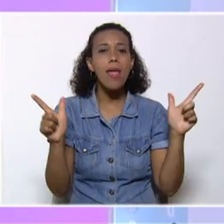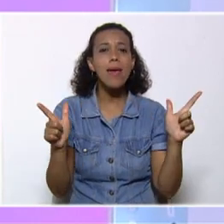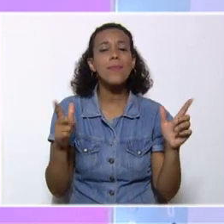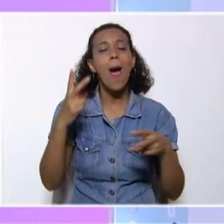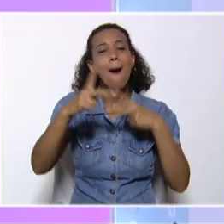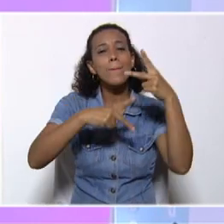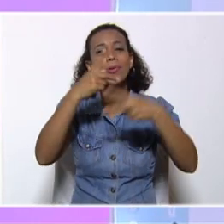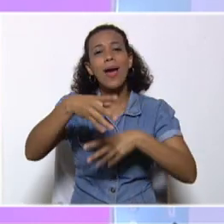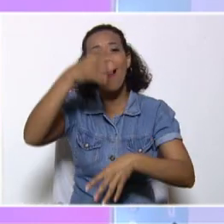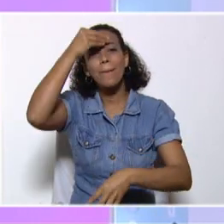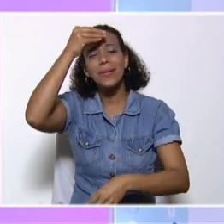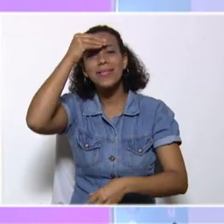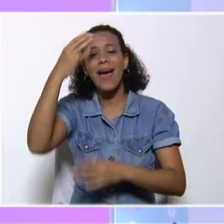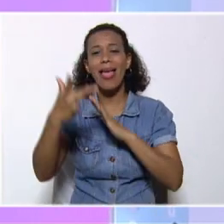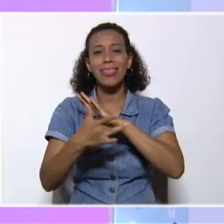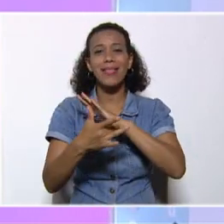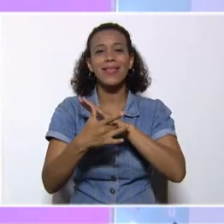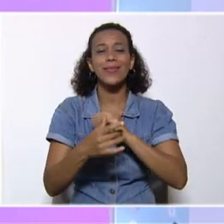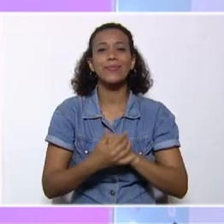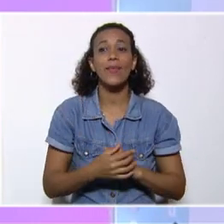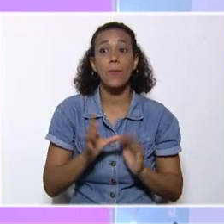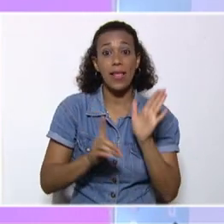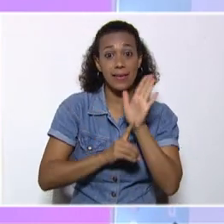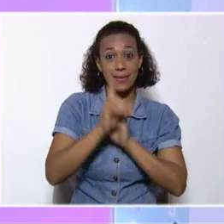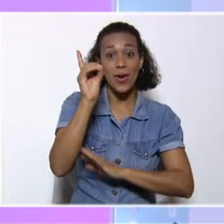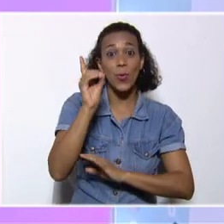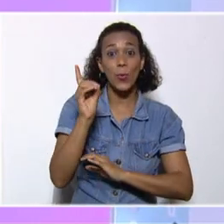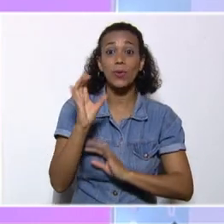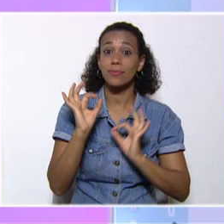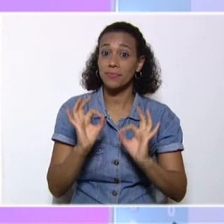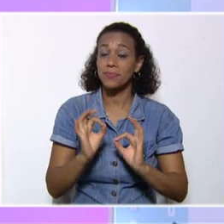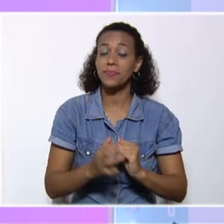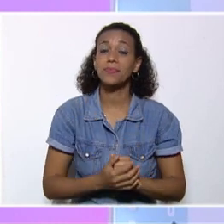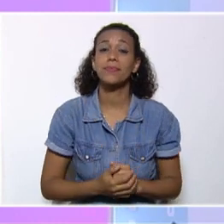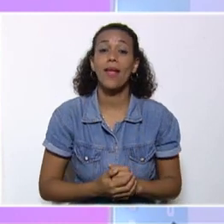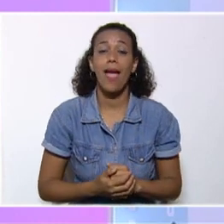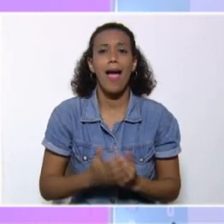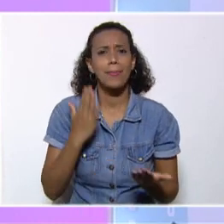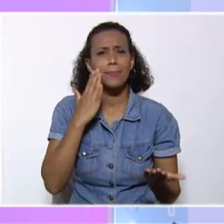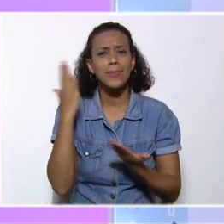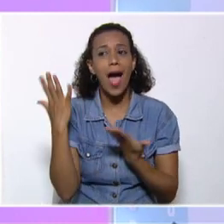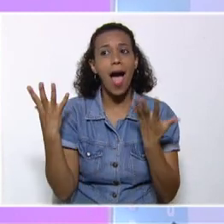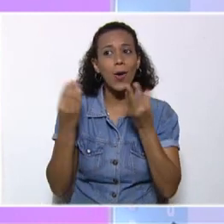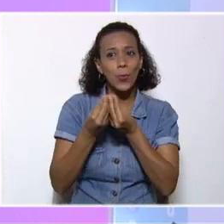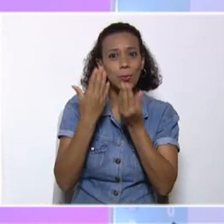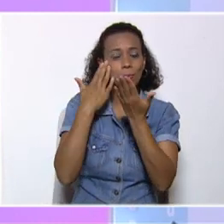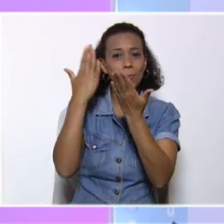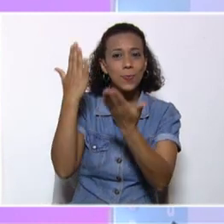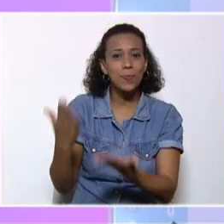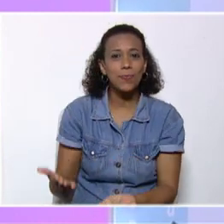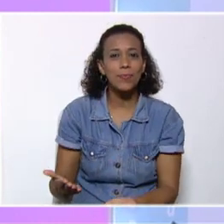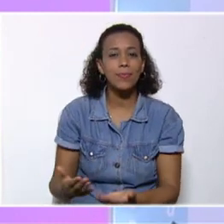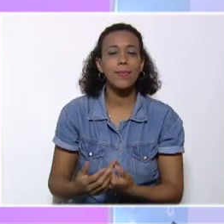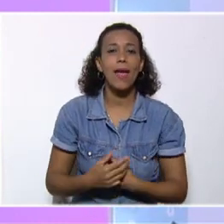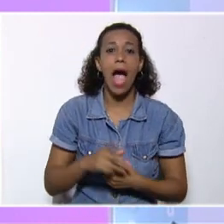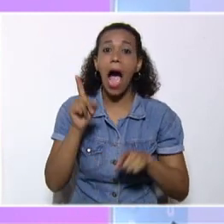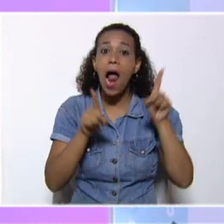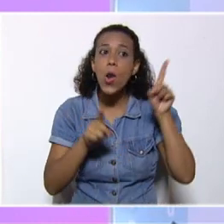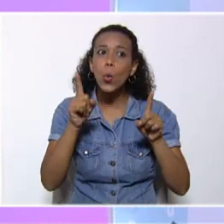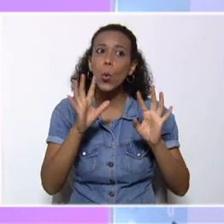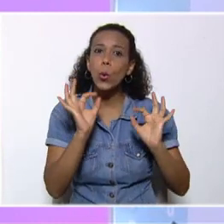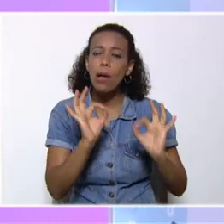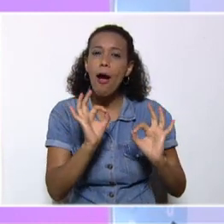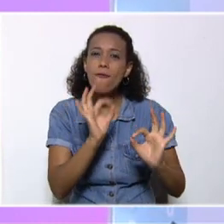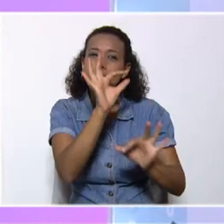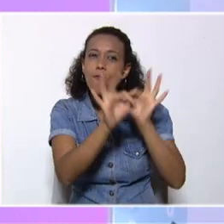nuestro proceso de aprendizaje, pero también de desarrollo a nivel tecnológico. Por eso, a continuación, yo quiero darles algunos de los detalles